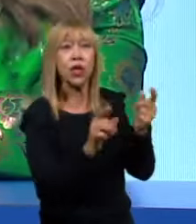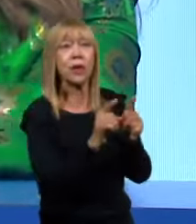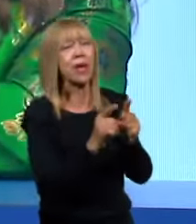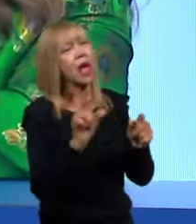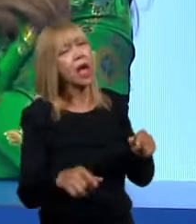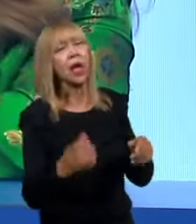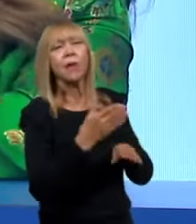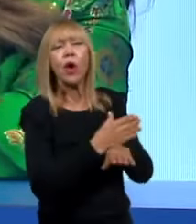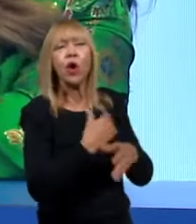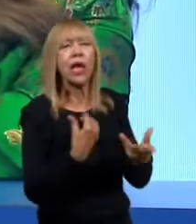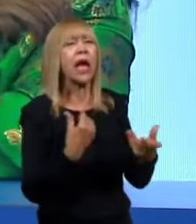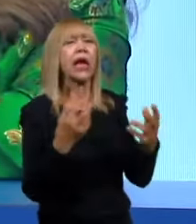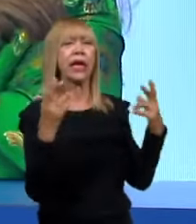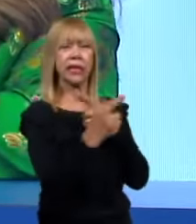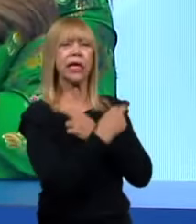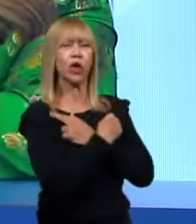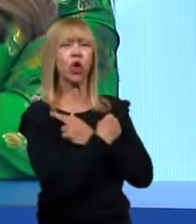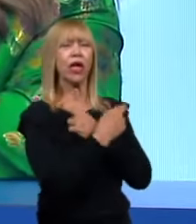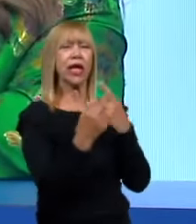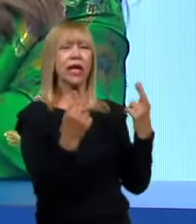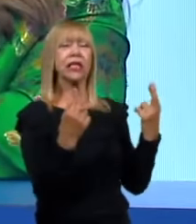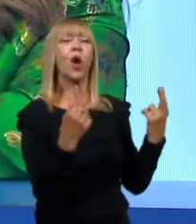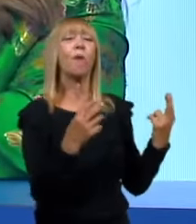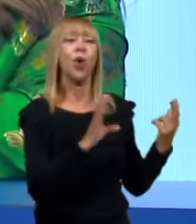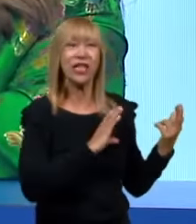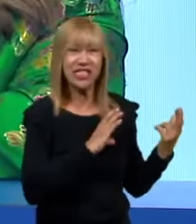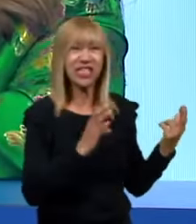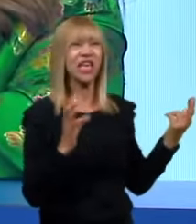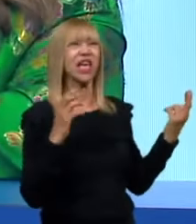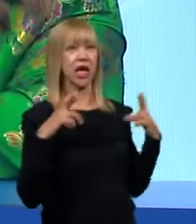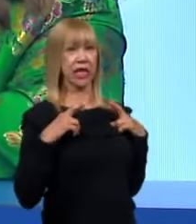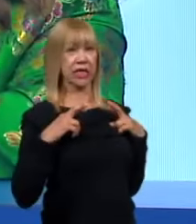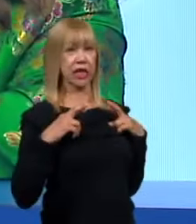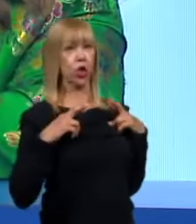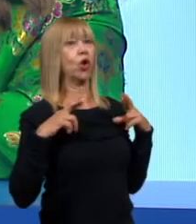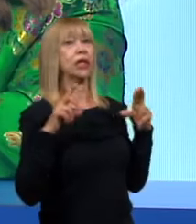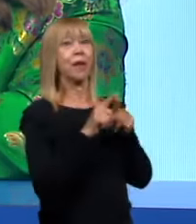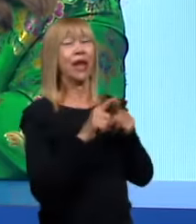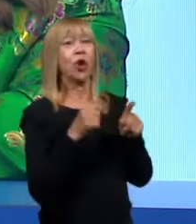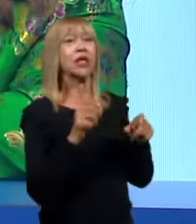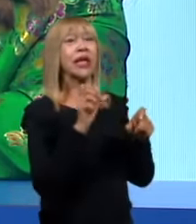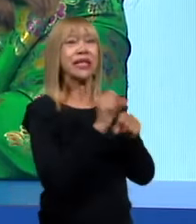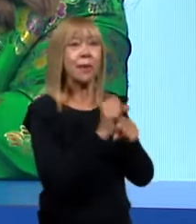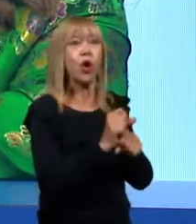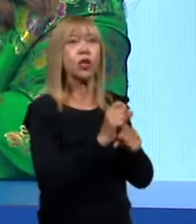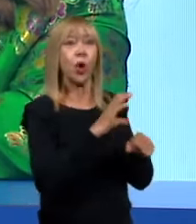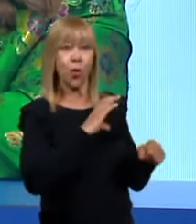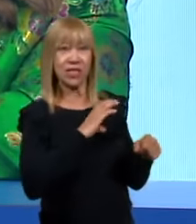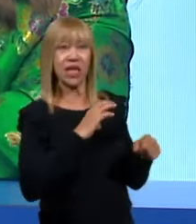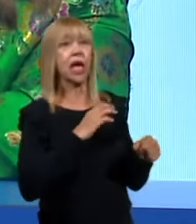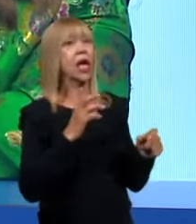las condiciones del retiro de los policías, también hay que mejorar las condiciones de trabajo de los policías en Puerto Rico e incentivar